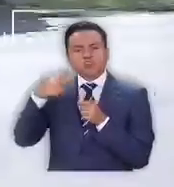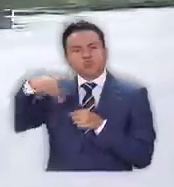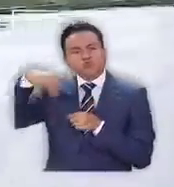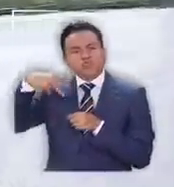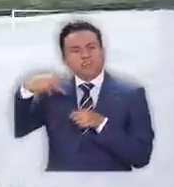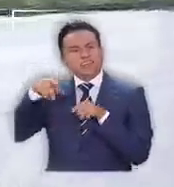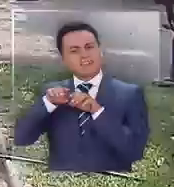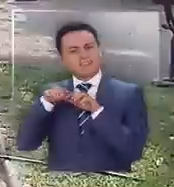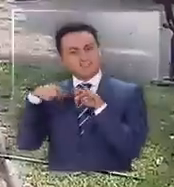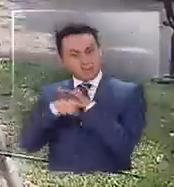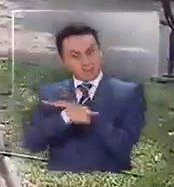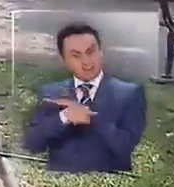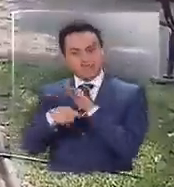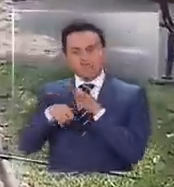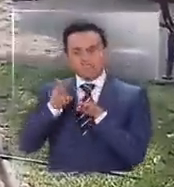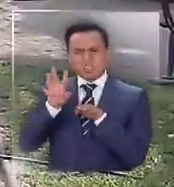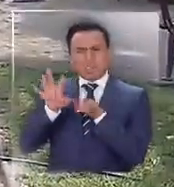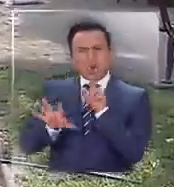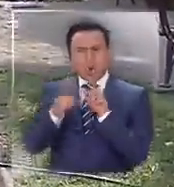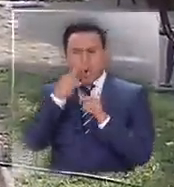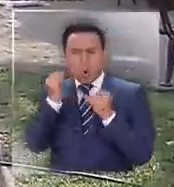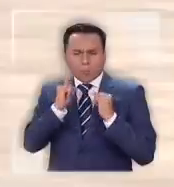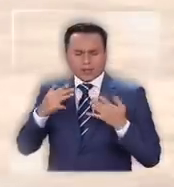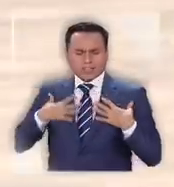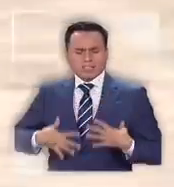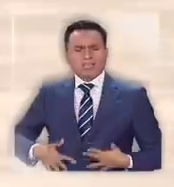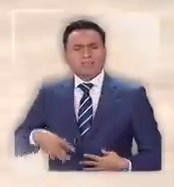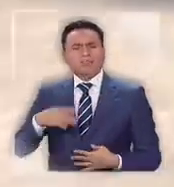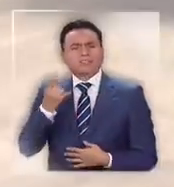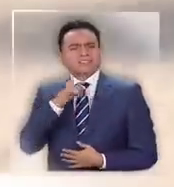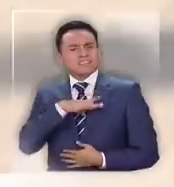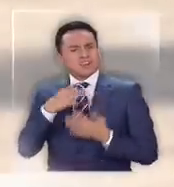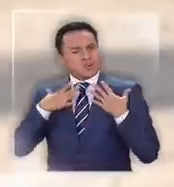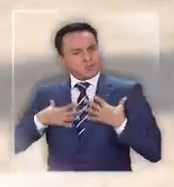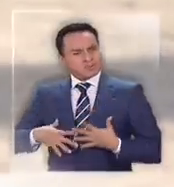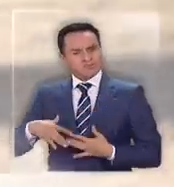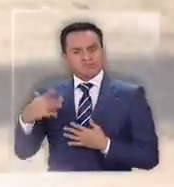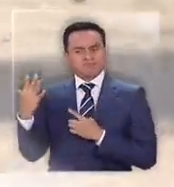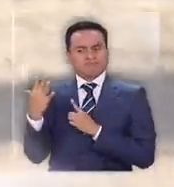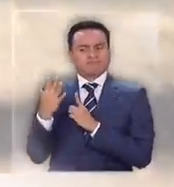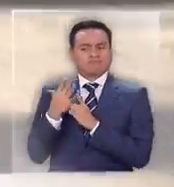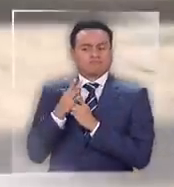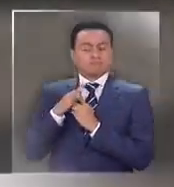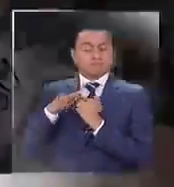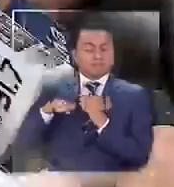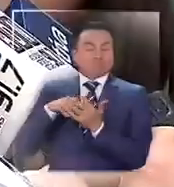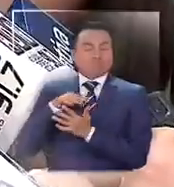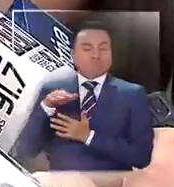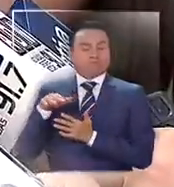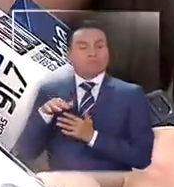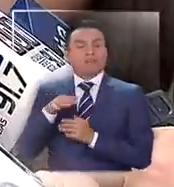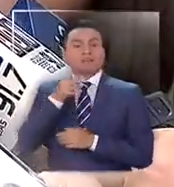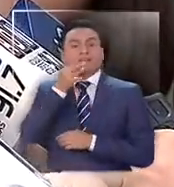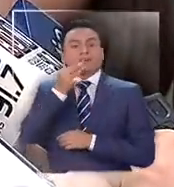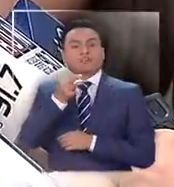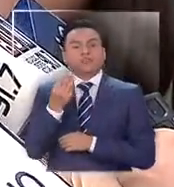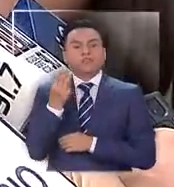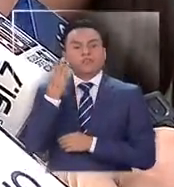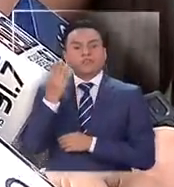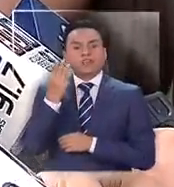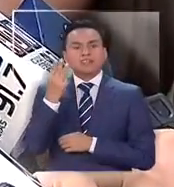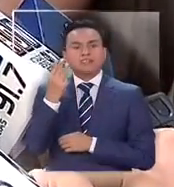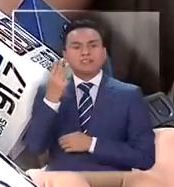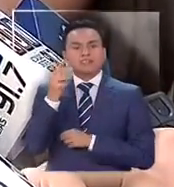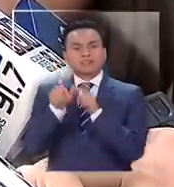del metro, cinco hombres, aparentemente vestidos como hinchas de la Universidad de Chile, la abordaron violentamente. Manifestando que tres de